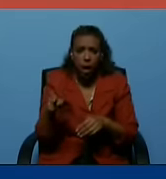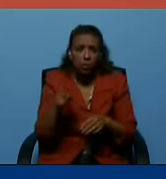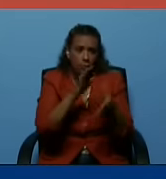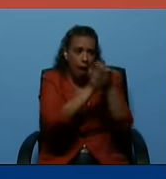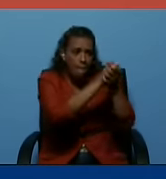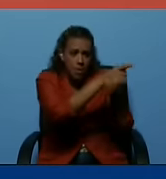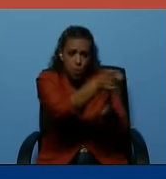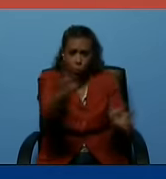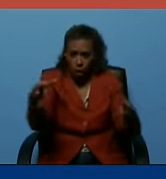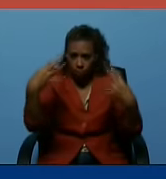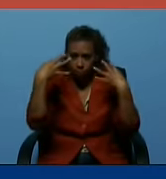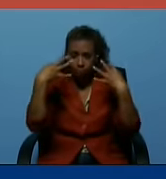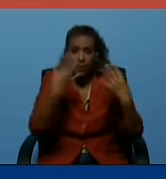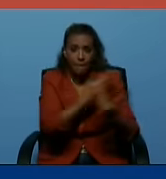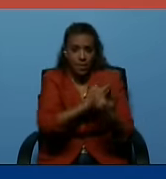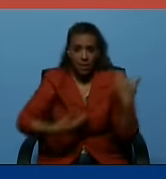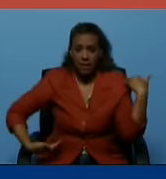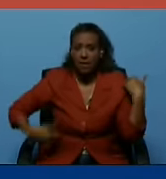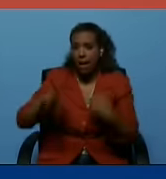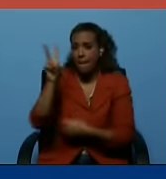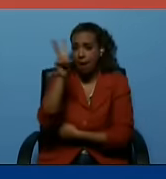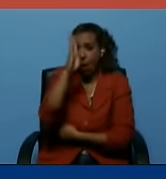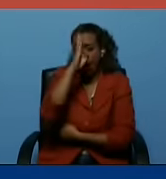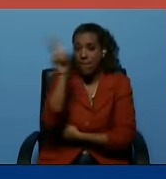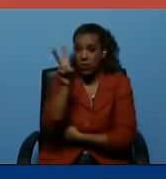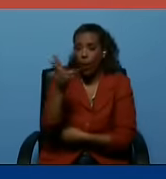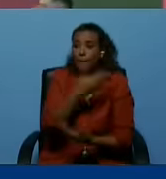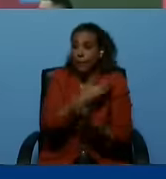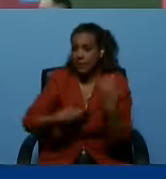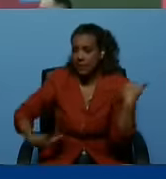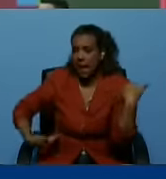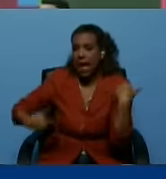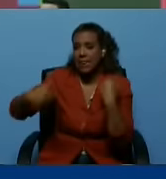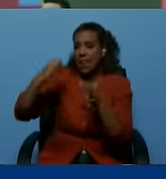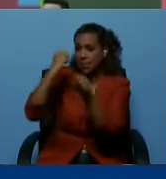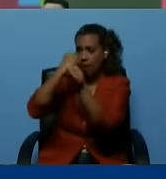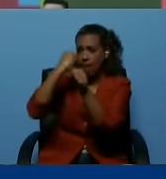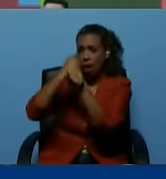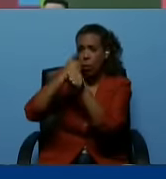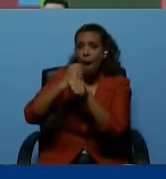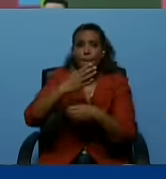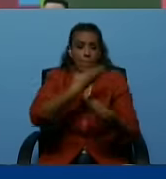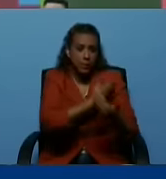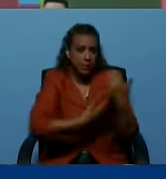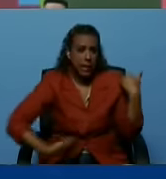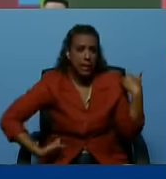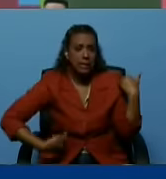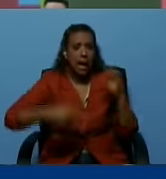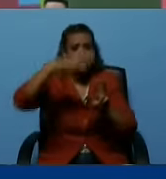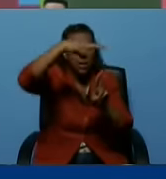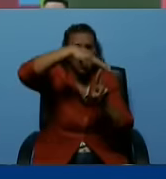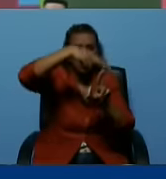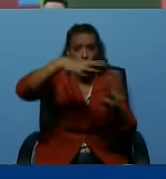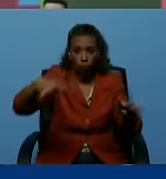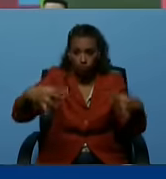compañero, presidente del Banco de Venezuela, presidente del Banco de Trabajadores, presidente del Banco del